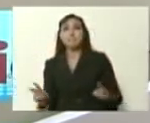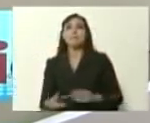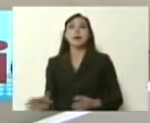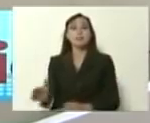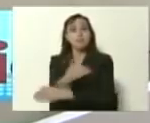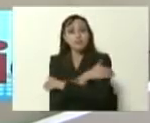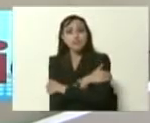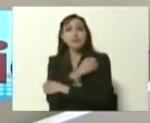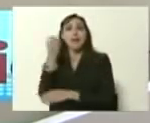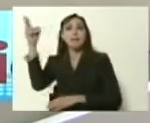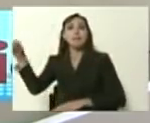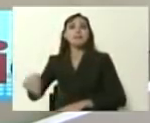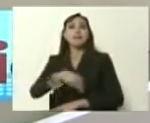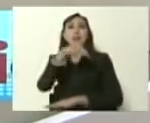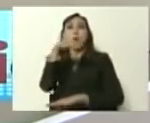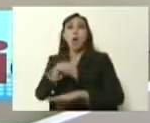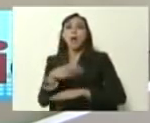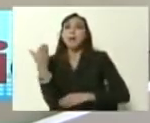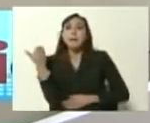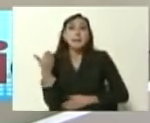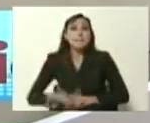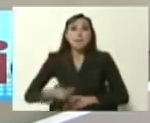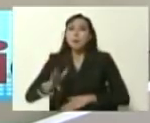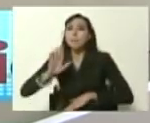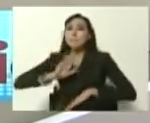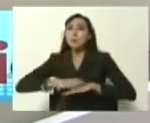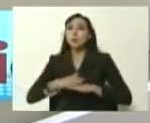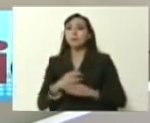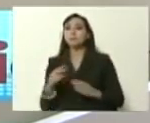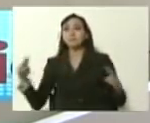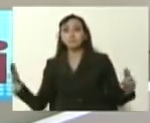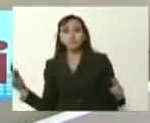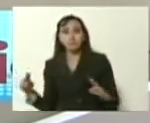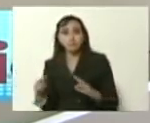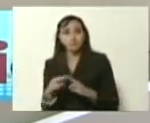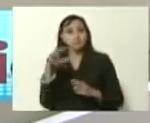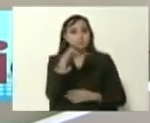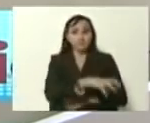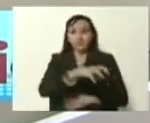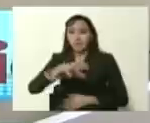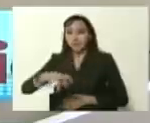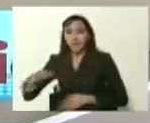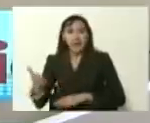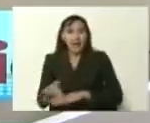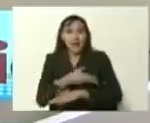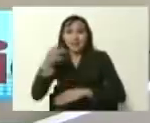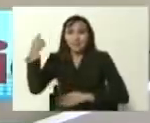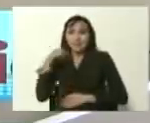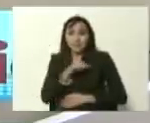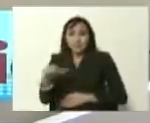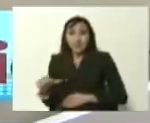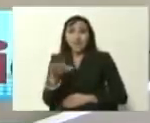de la Asamblea. Bien importante porque ya se han reunido con sectores estratégicos. Comenzó con Fedecámara la semana pasada